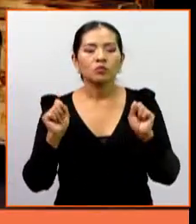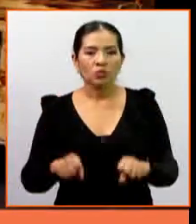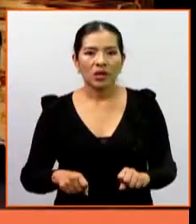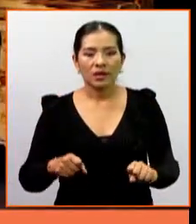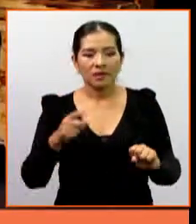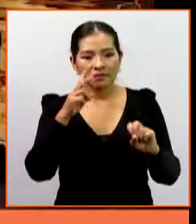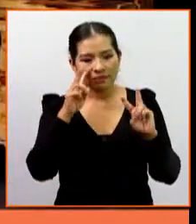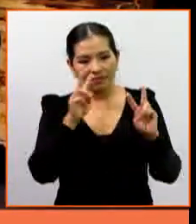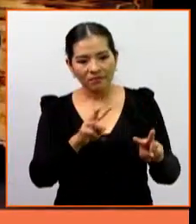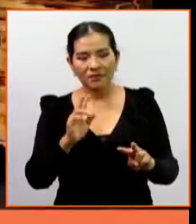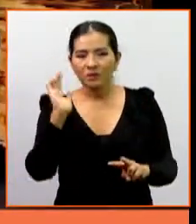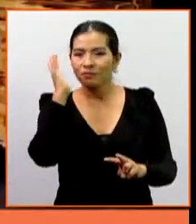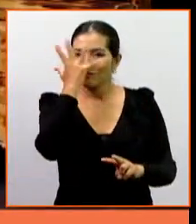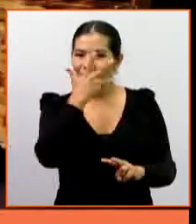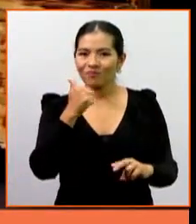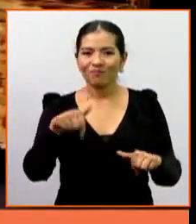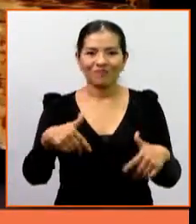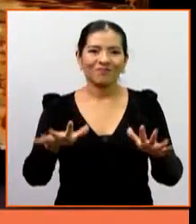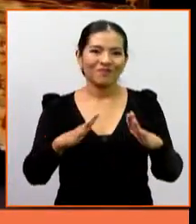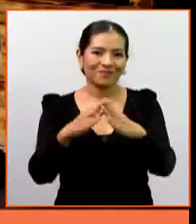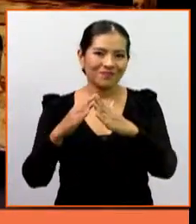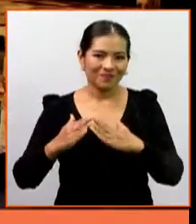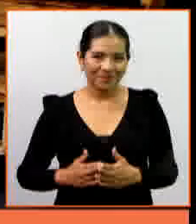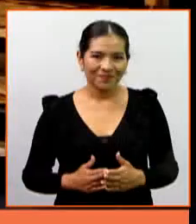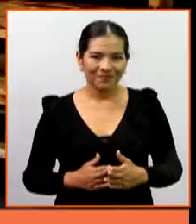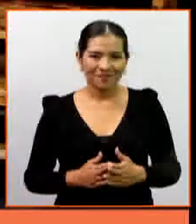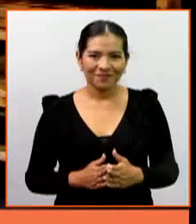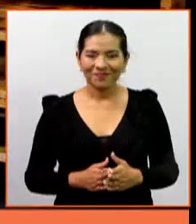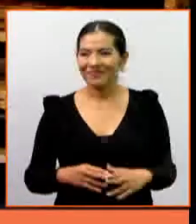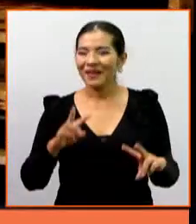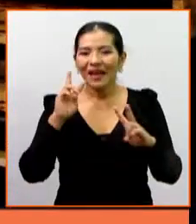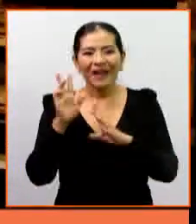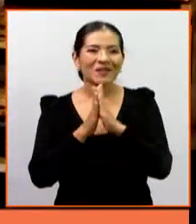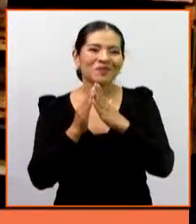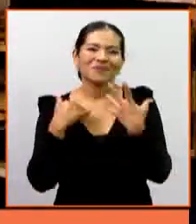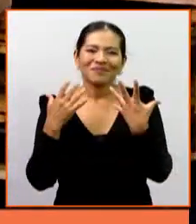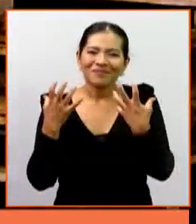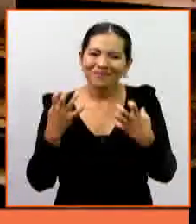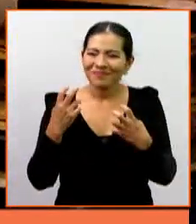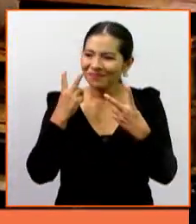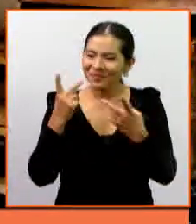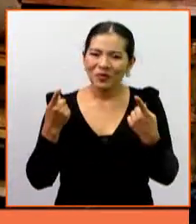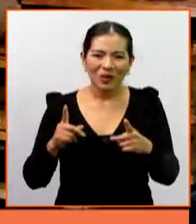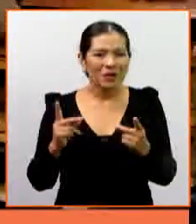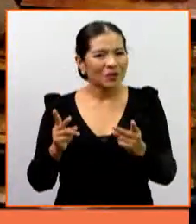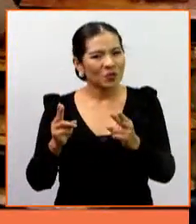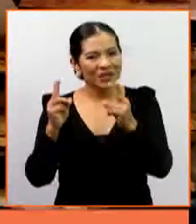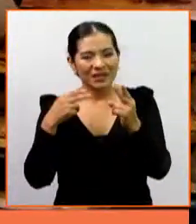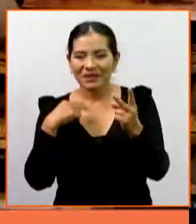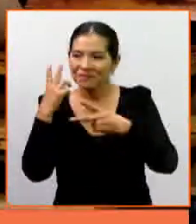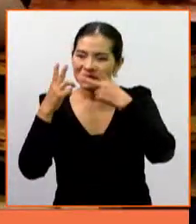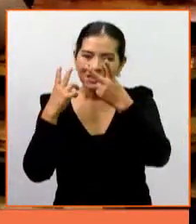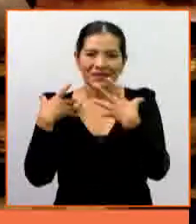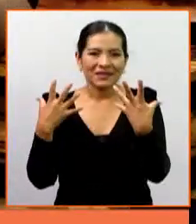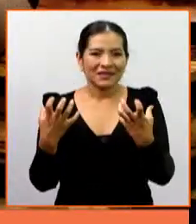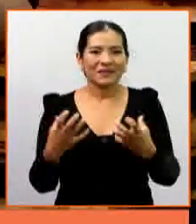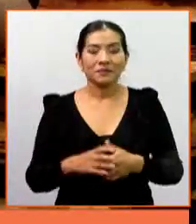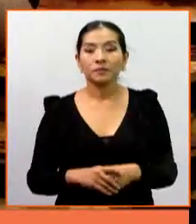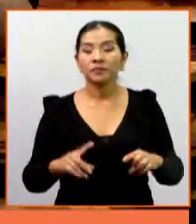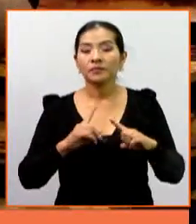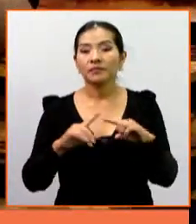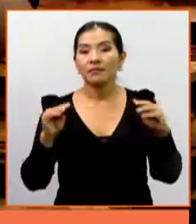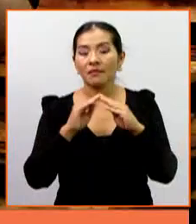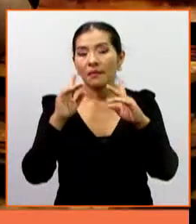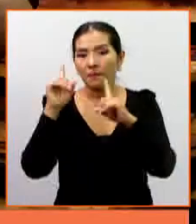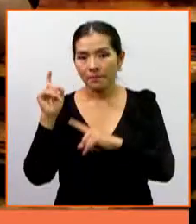algo distinto y bonito en esta ciudad. ¡Ay, qué hermoso! Ya me has hecho antojar, ya quiero que sea ya, así para ir a ver. Ahora, lo que yo te quería